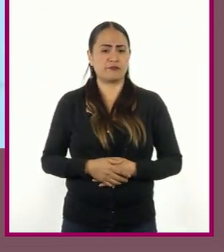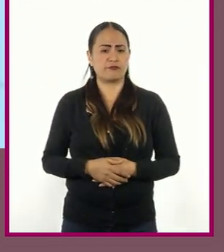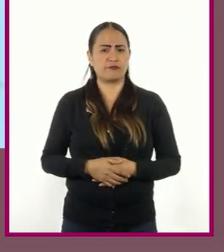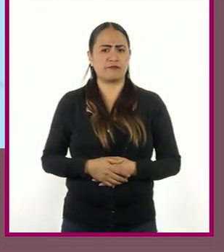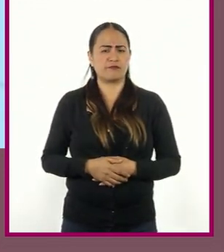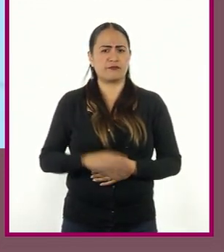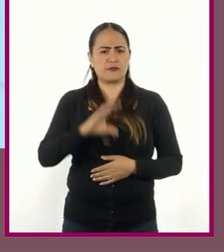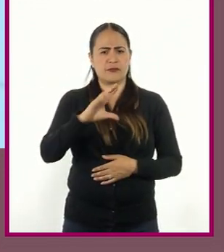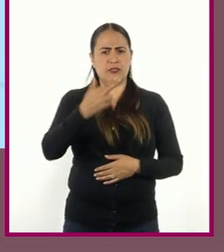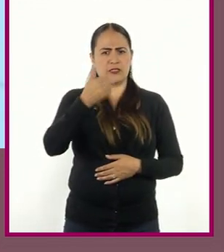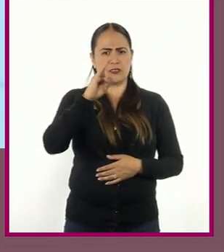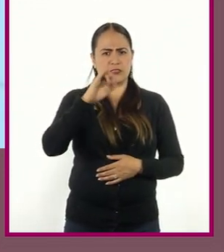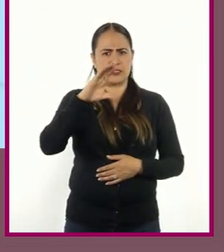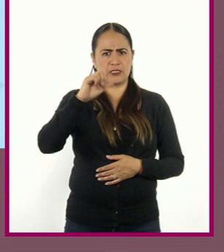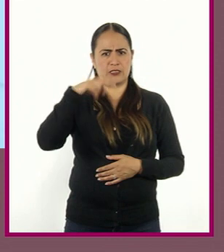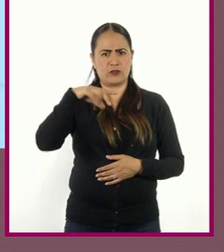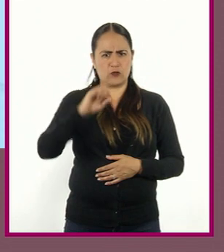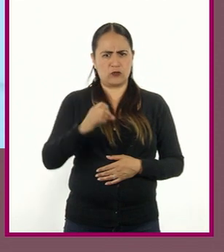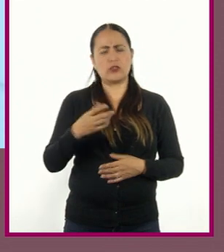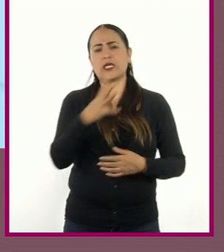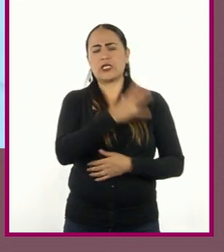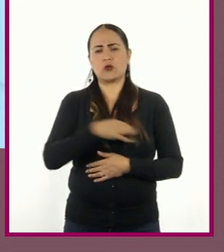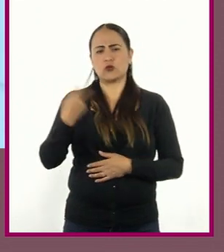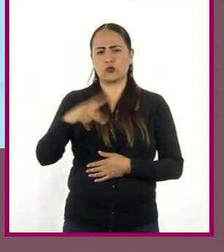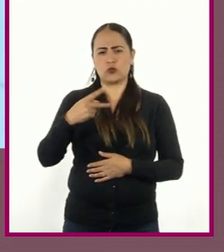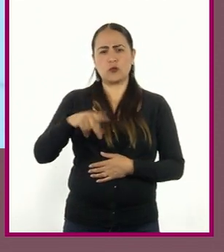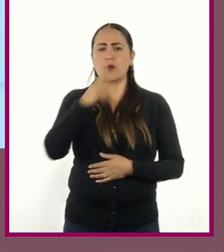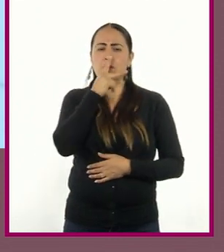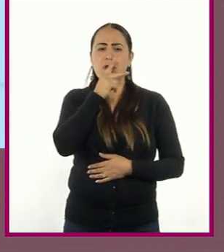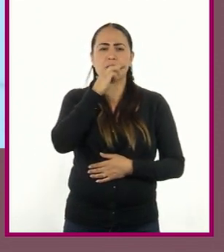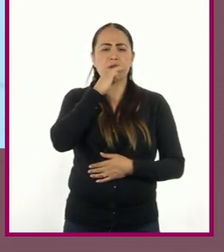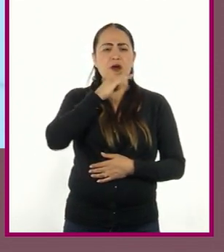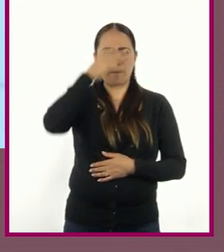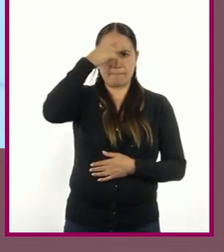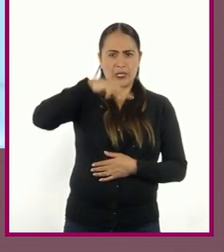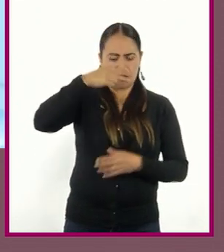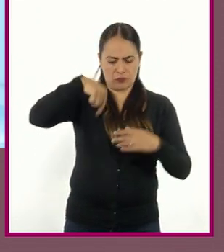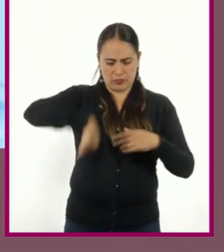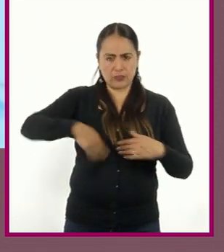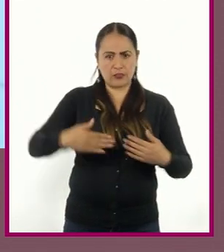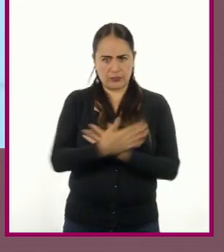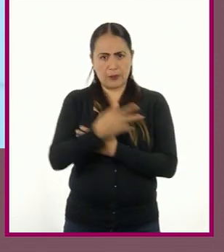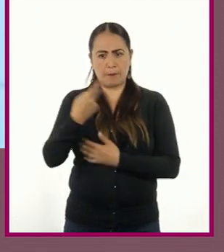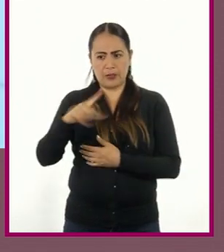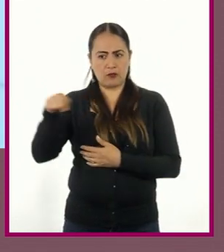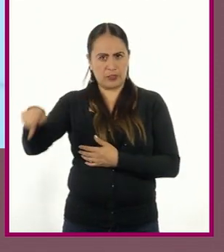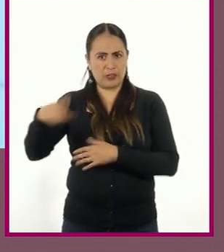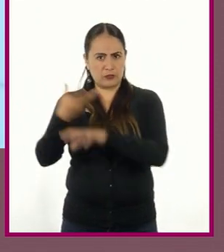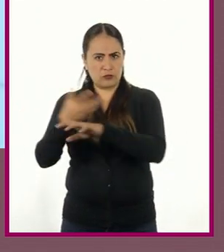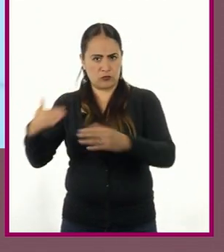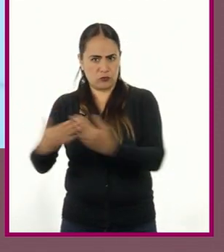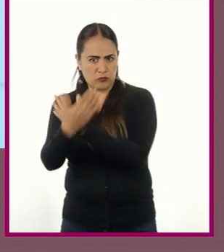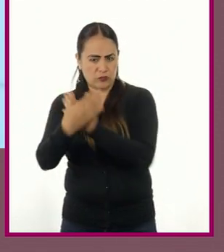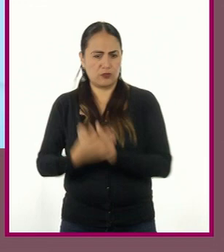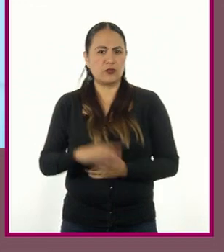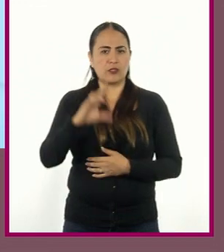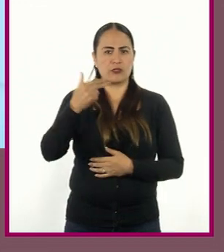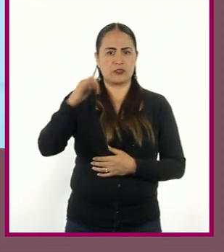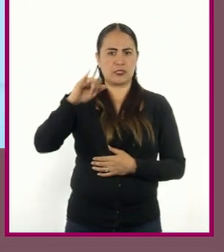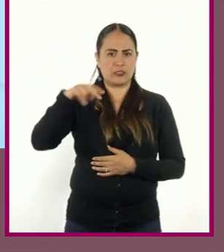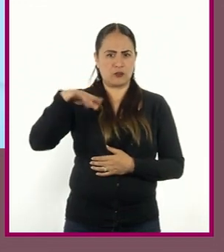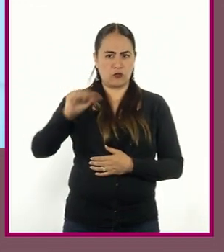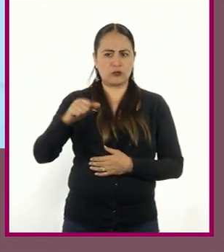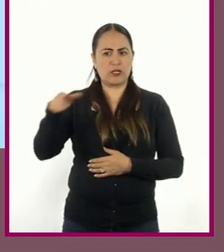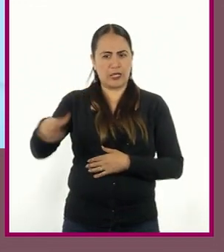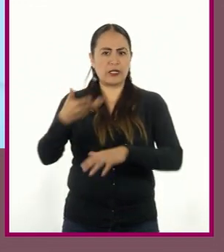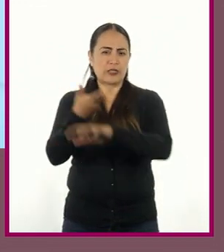Los chicanos son hijos de personas mexicanas creados en Estados Unidos. Los chicanos son hijos de mexicanos que son nacidos en Estados